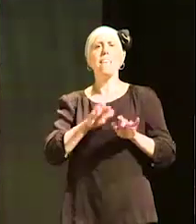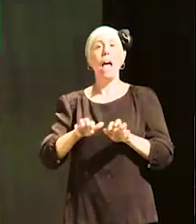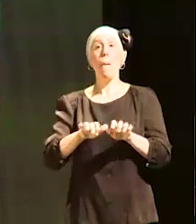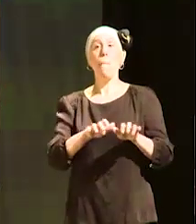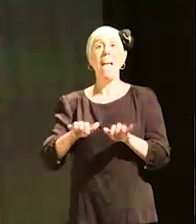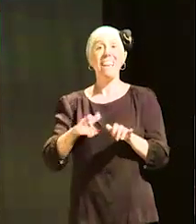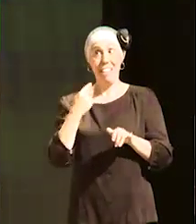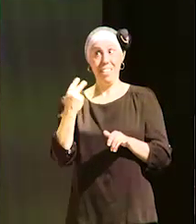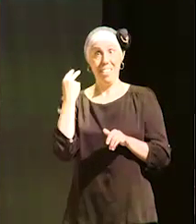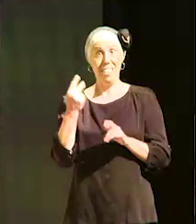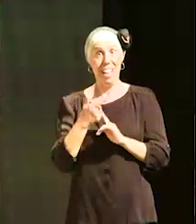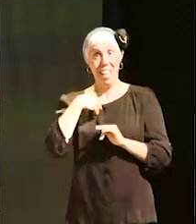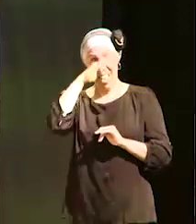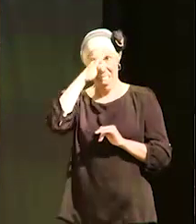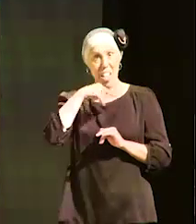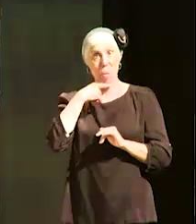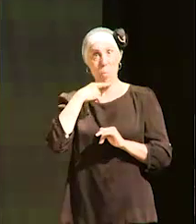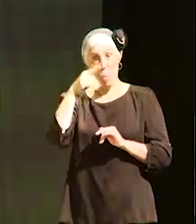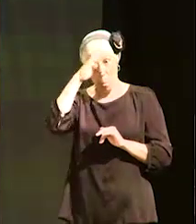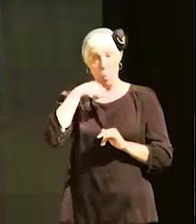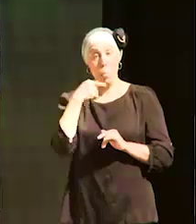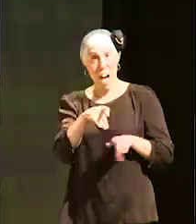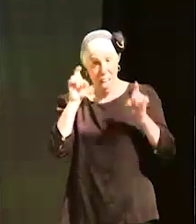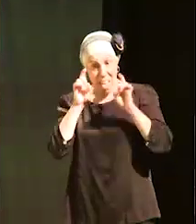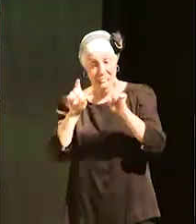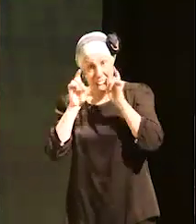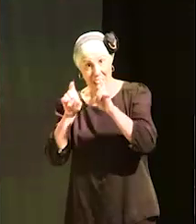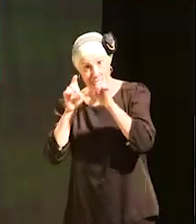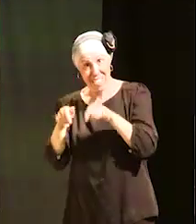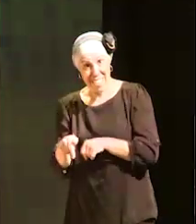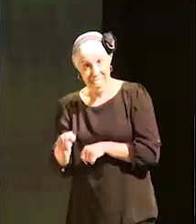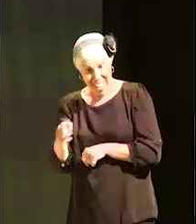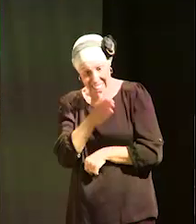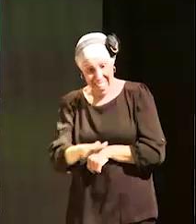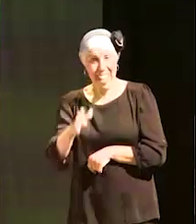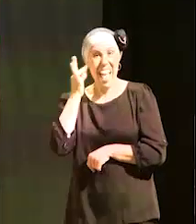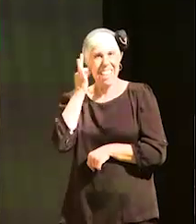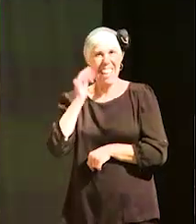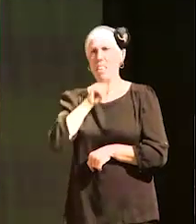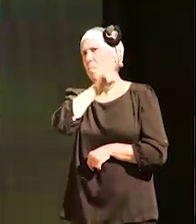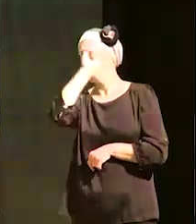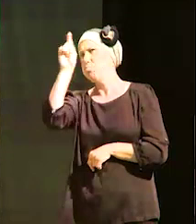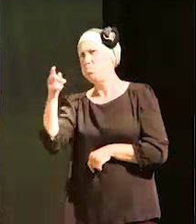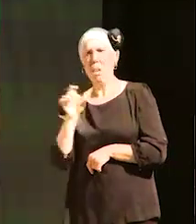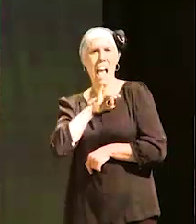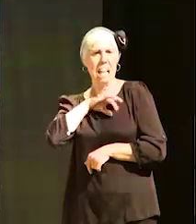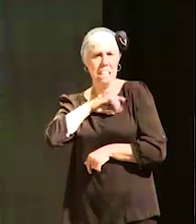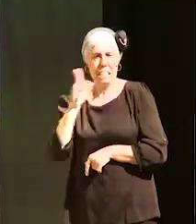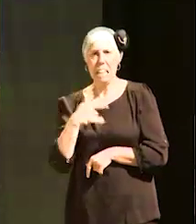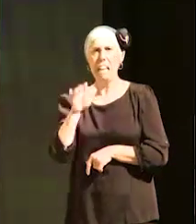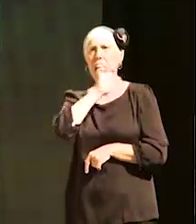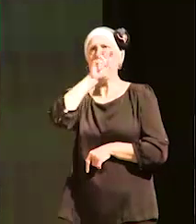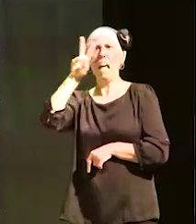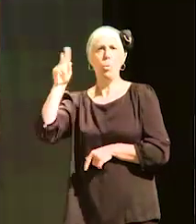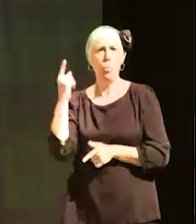to back el padre es el que le transmitió ella esa niña ya ha ido a chile a eeuu